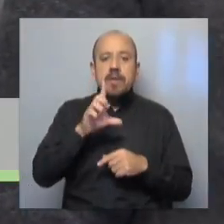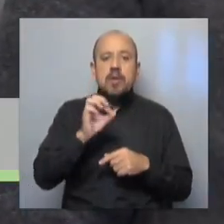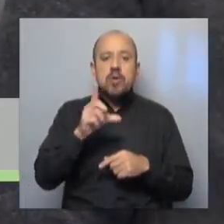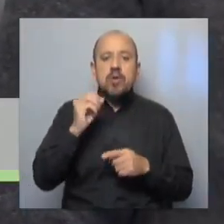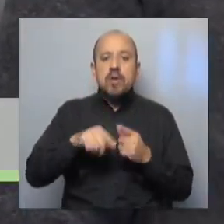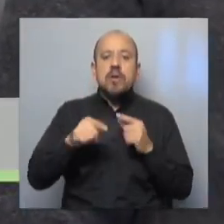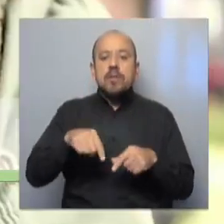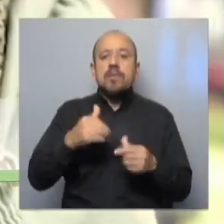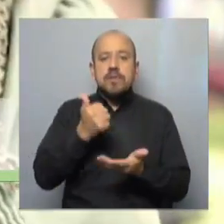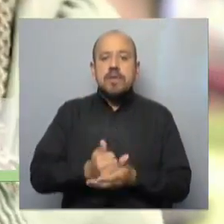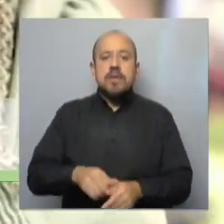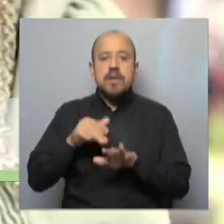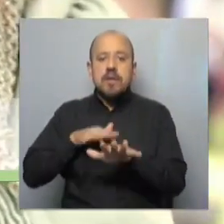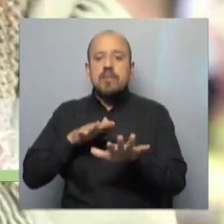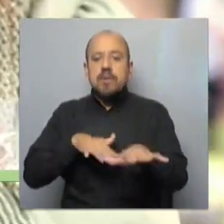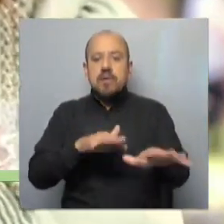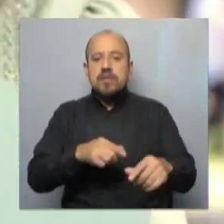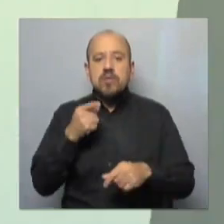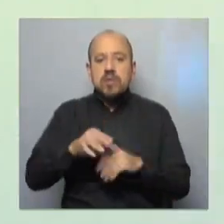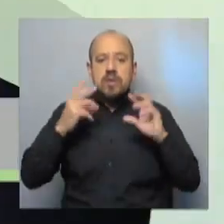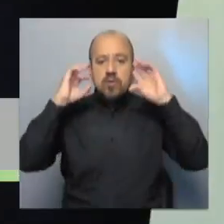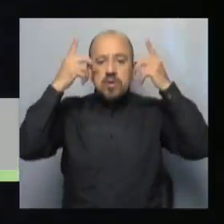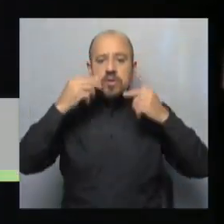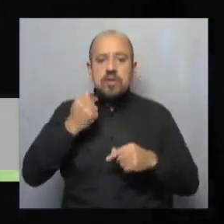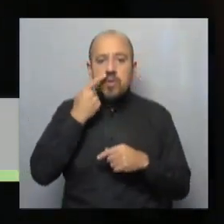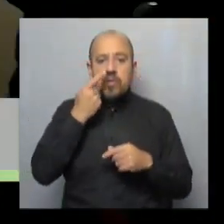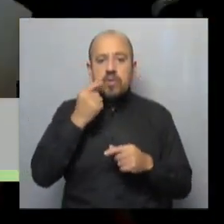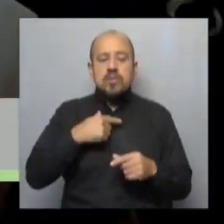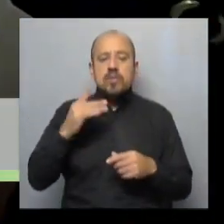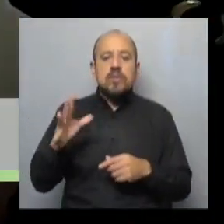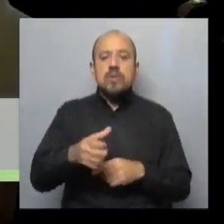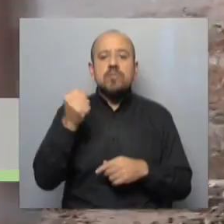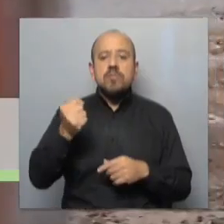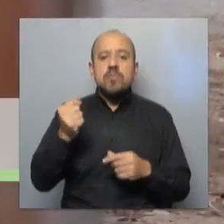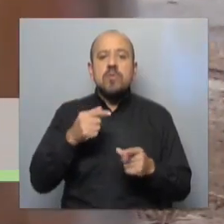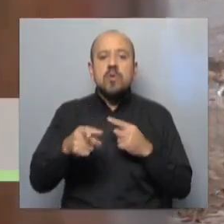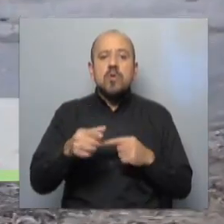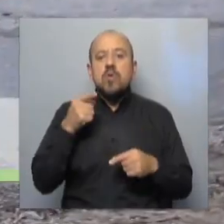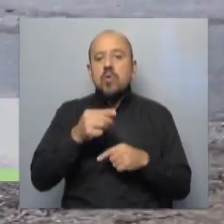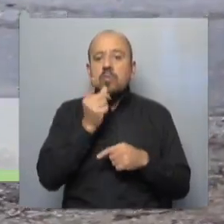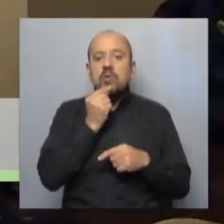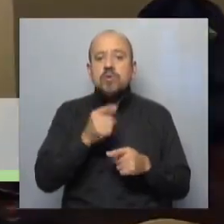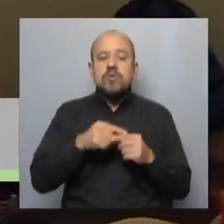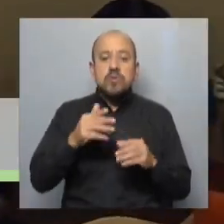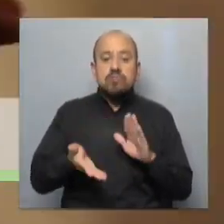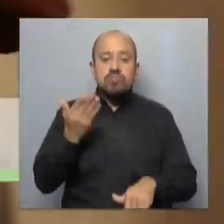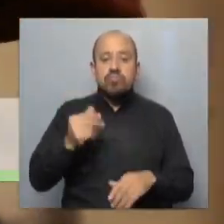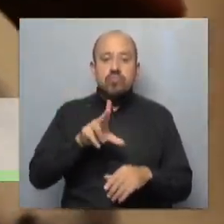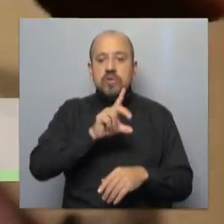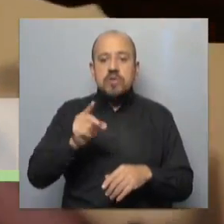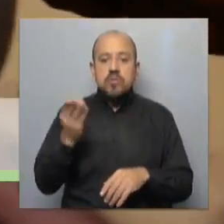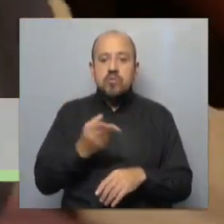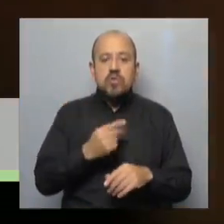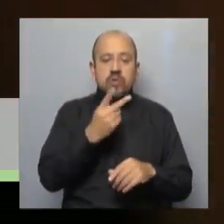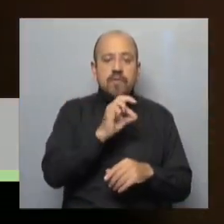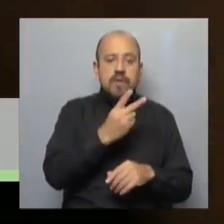participa de marcha contra la violencia machista denuncia por delito de abusos de funciones contra policías aumentaron 300% entre